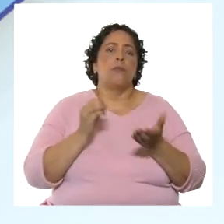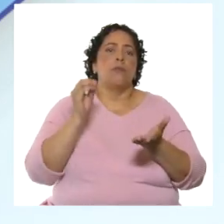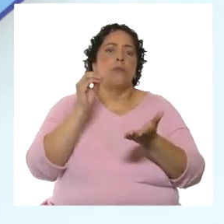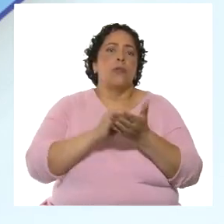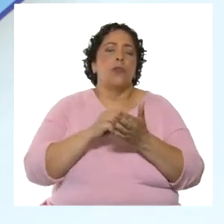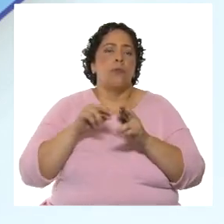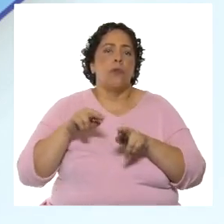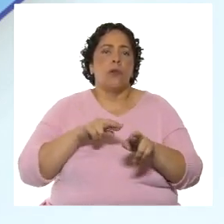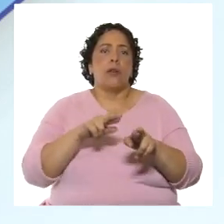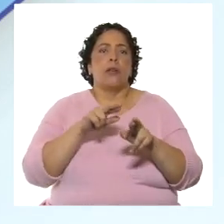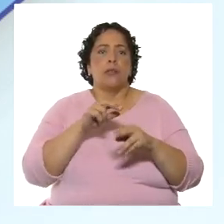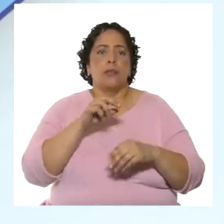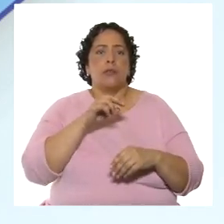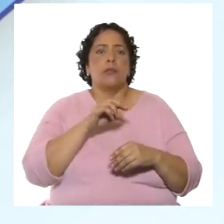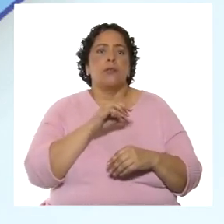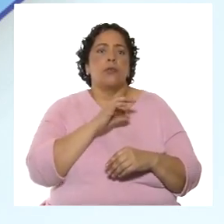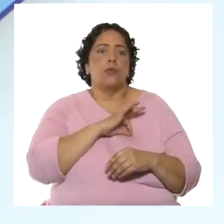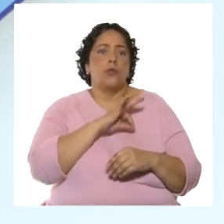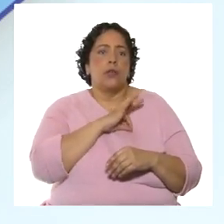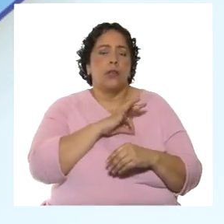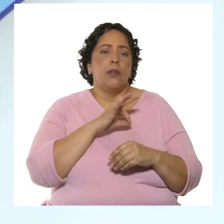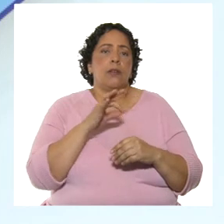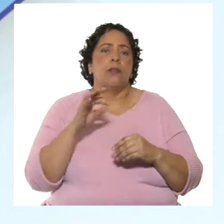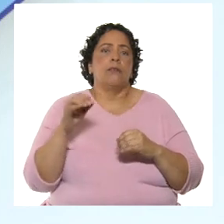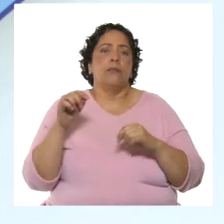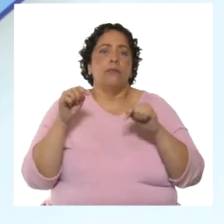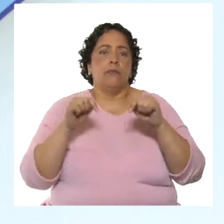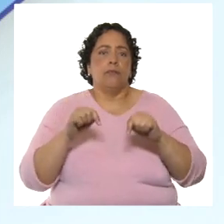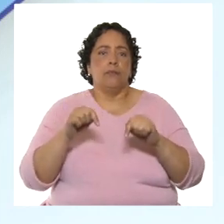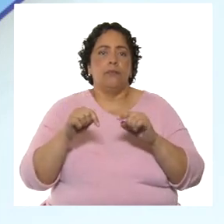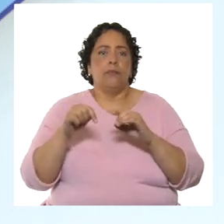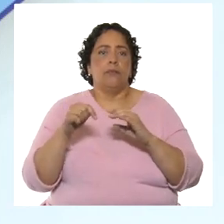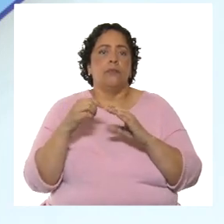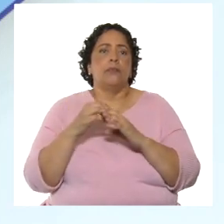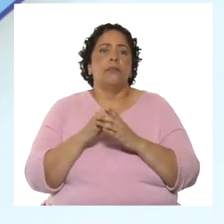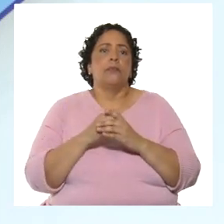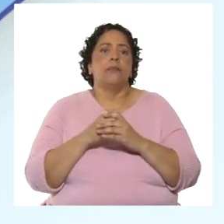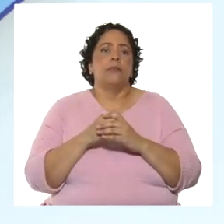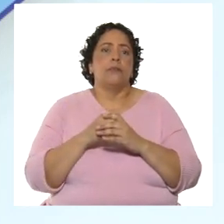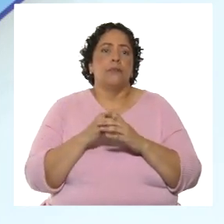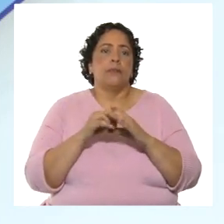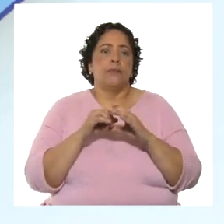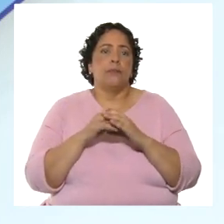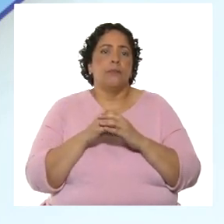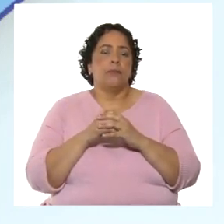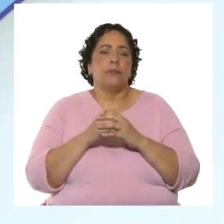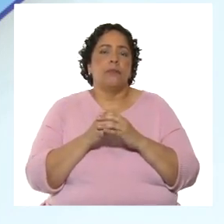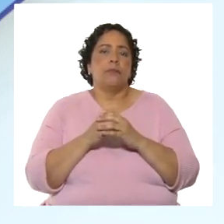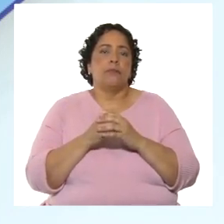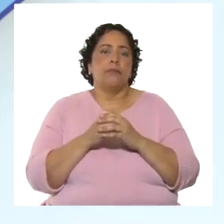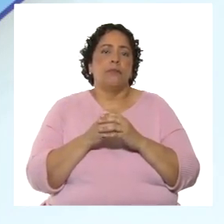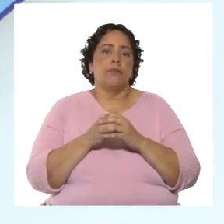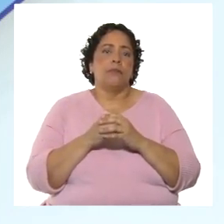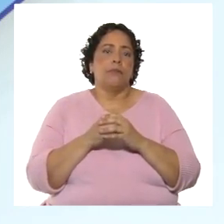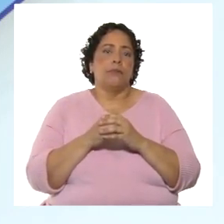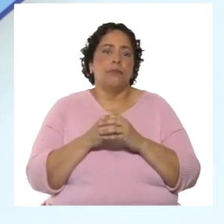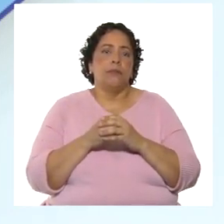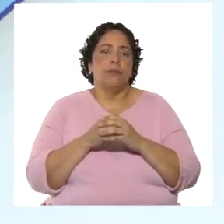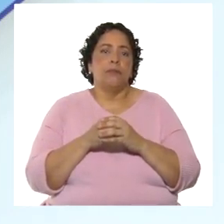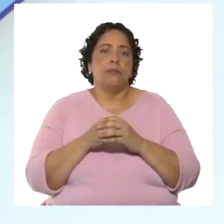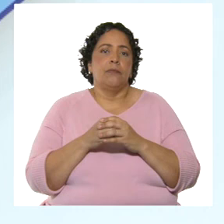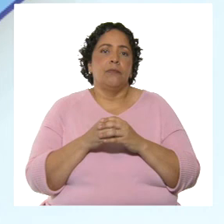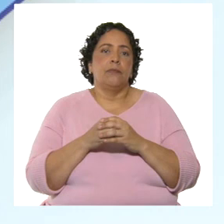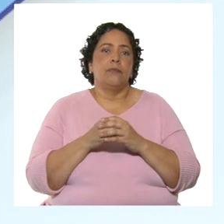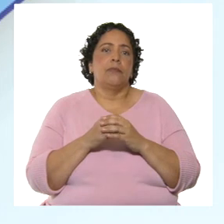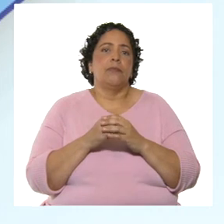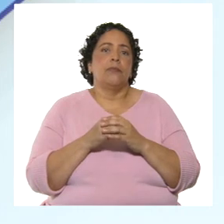disposición nuestra plataforma 2.0 en Instagram como @viveteoficial, en YouTube @viveteoficial, en Facebook